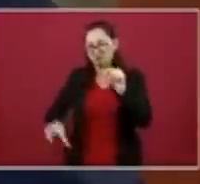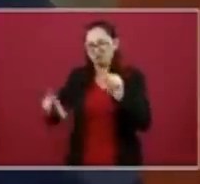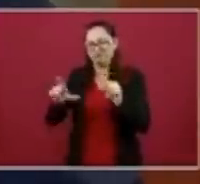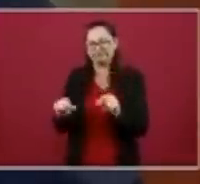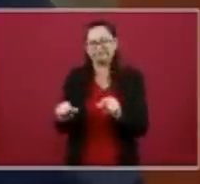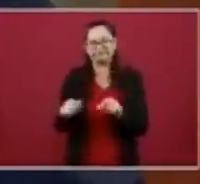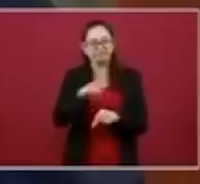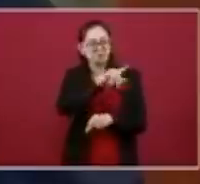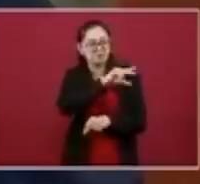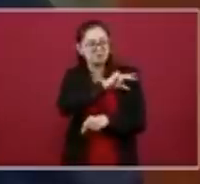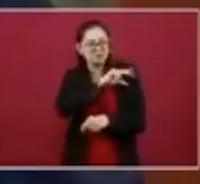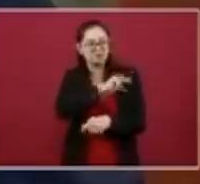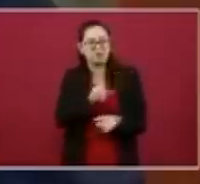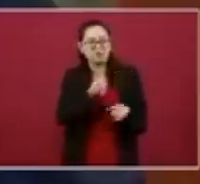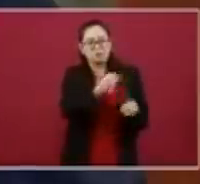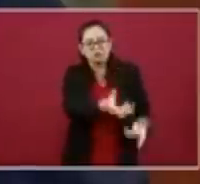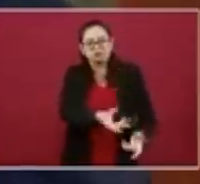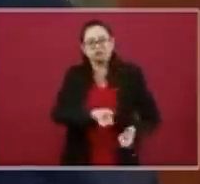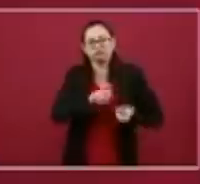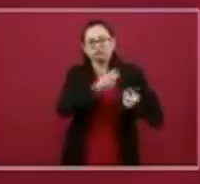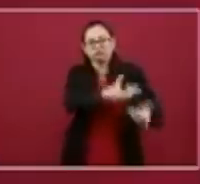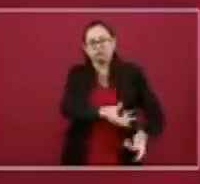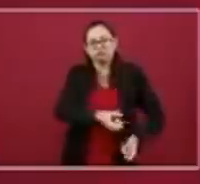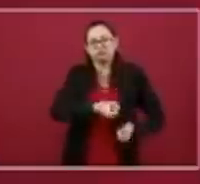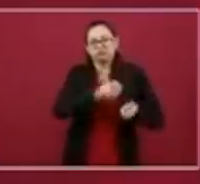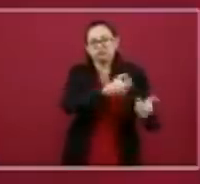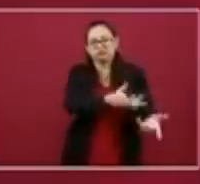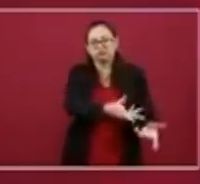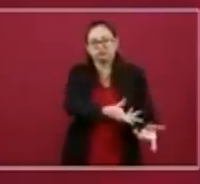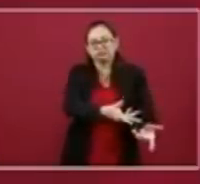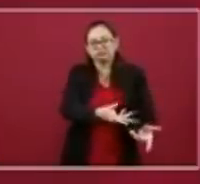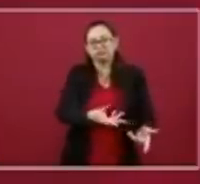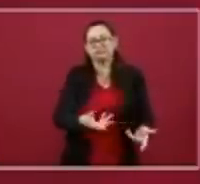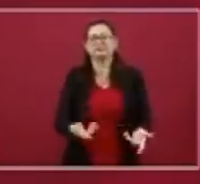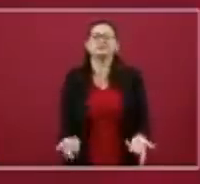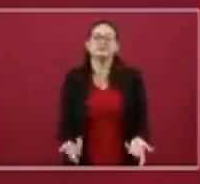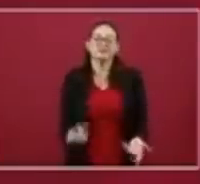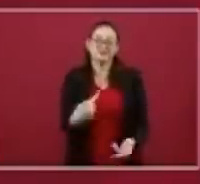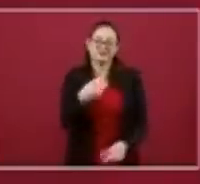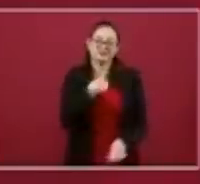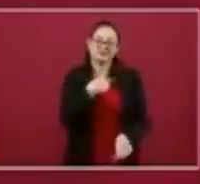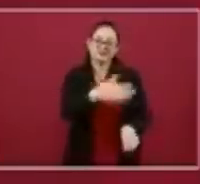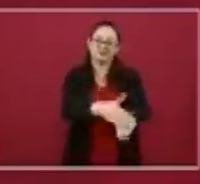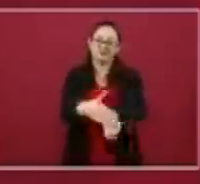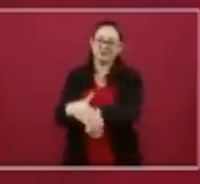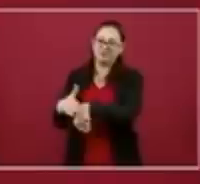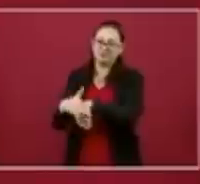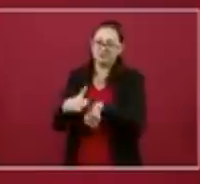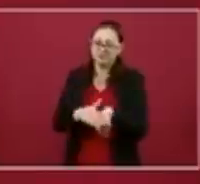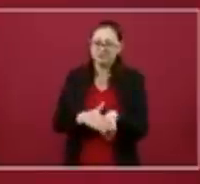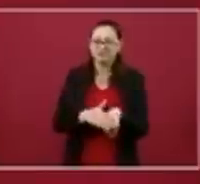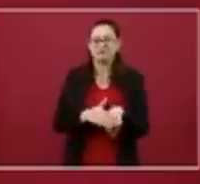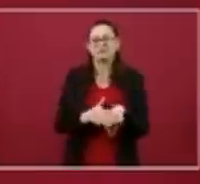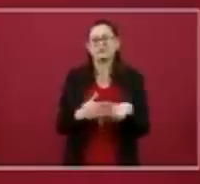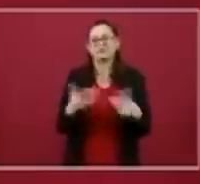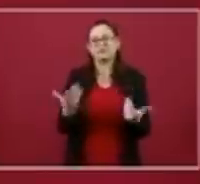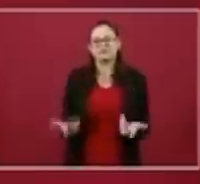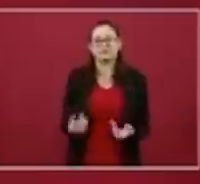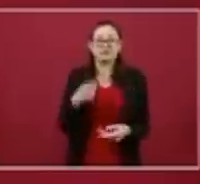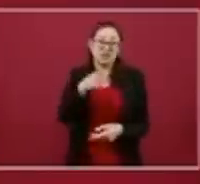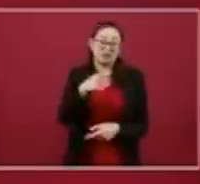a particulares. Entonces, por eso yo llamo a Salinas el